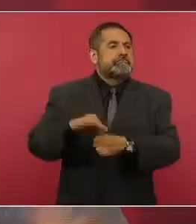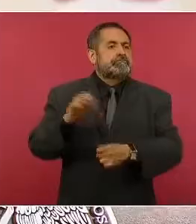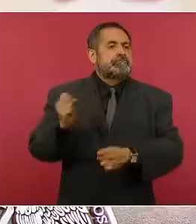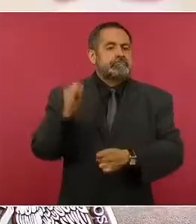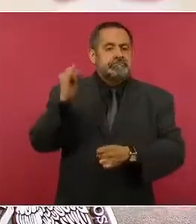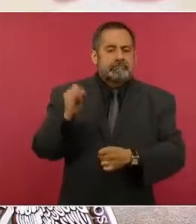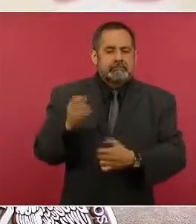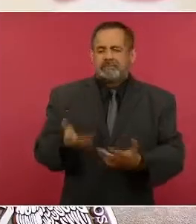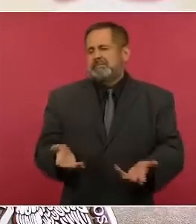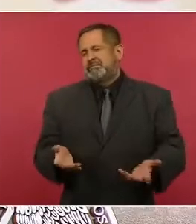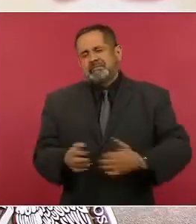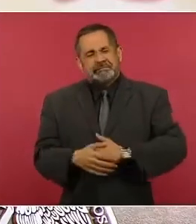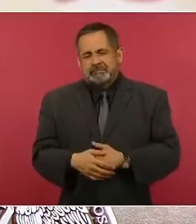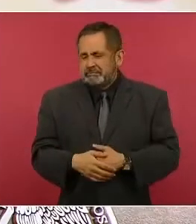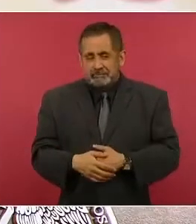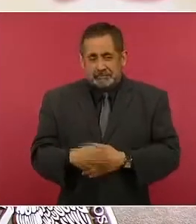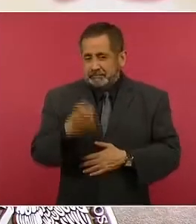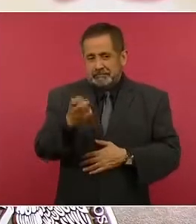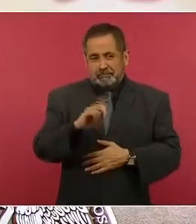Como está demostrado.